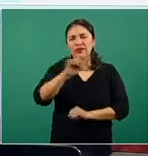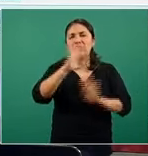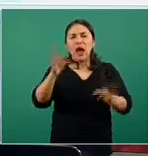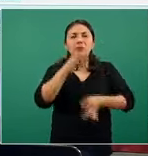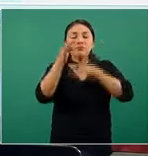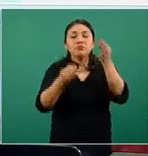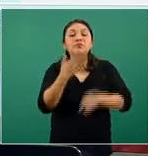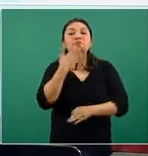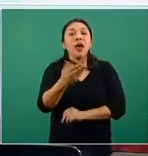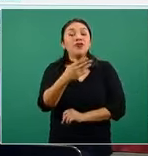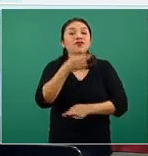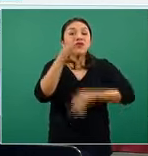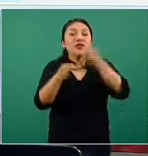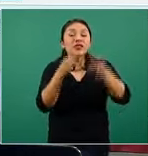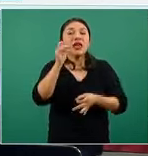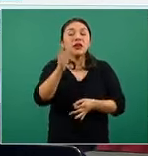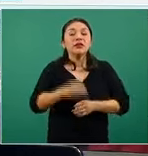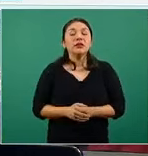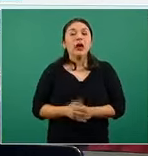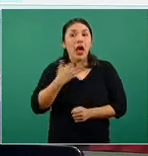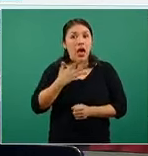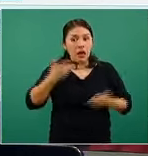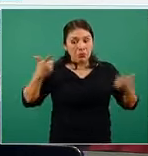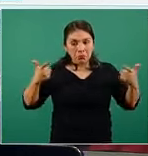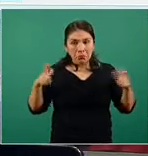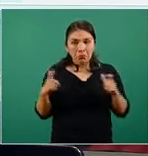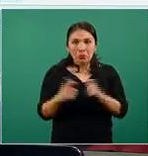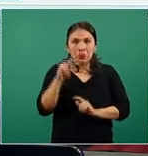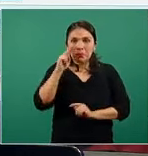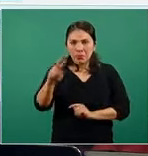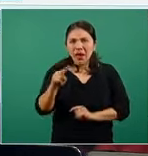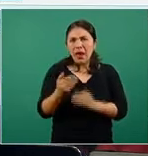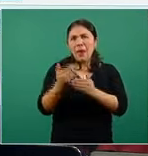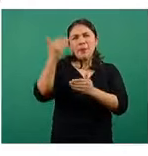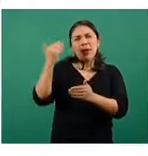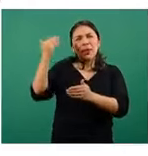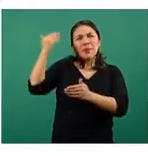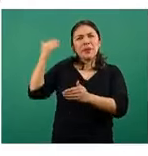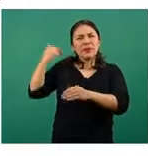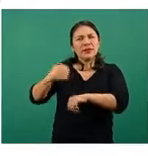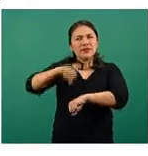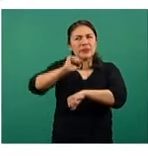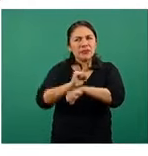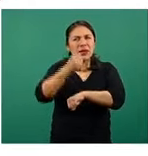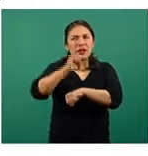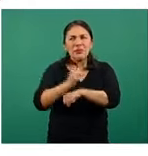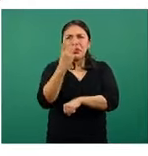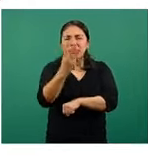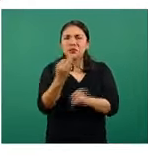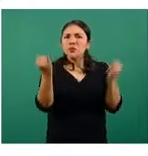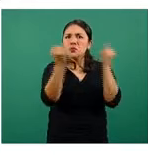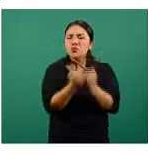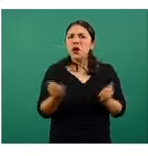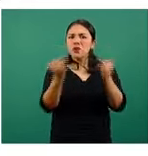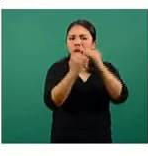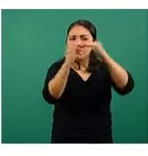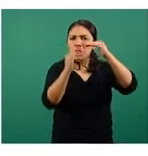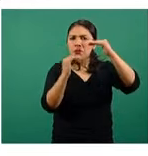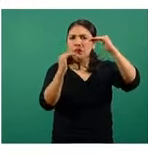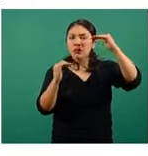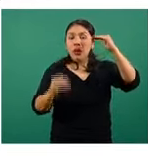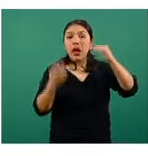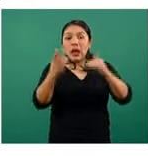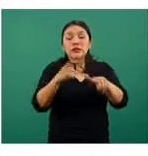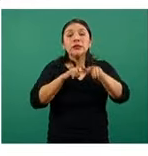buena noticia de que la disminución que ya habíamos observado durante 3 semanas consecutivas, pues se